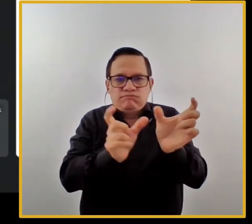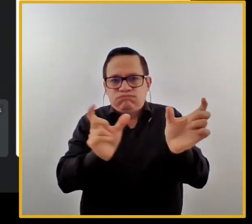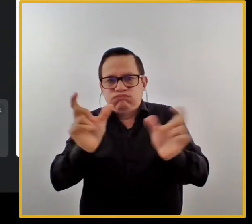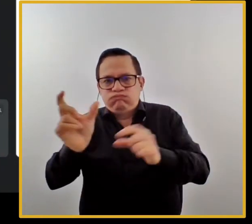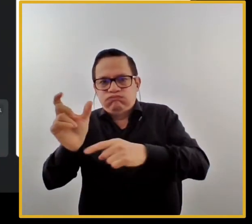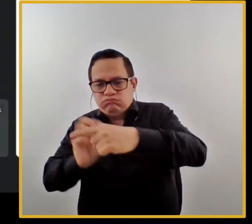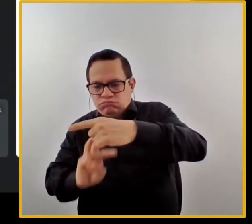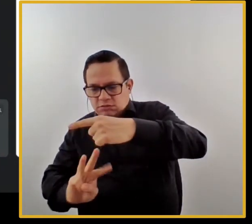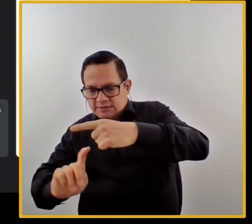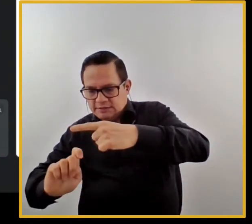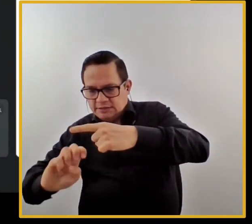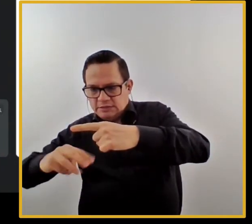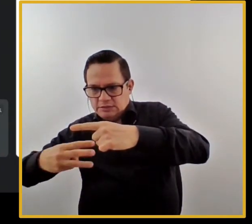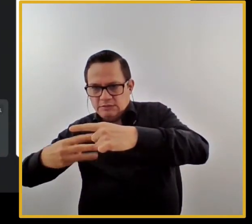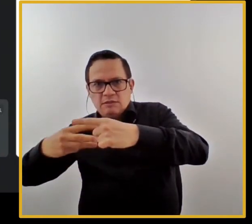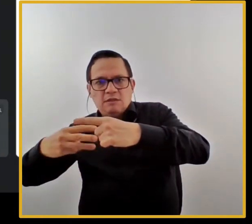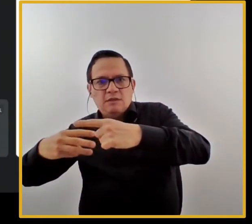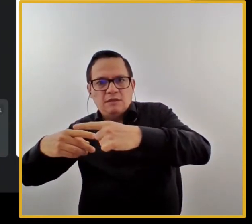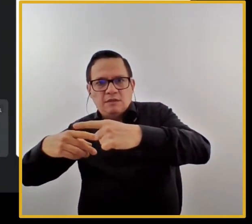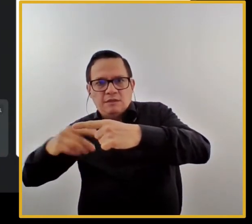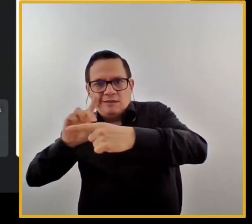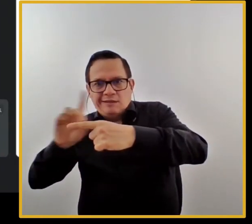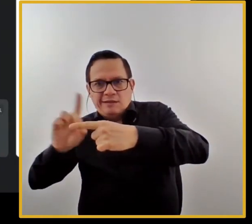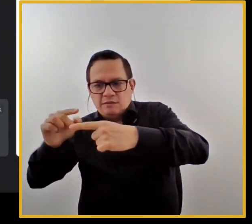3x al cubo?